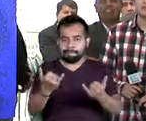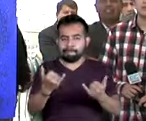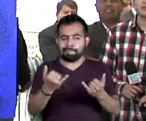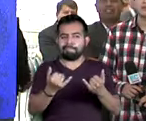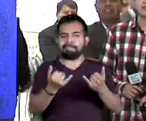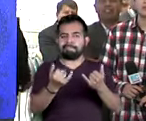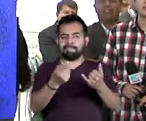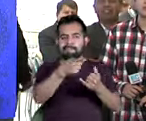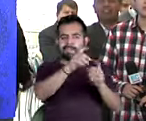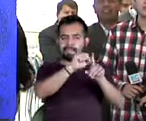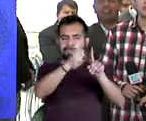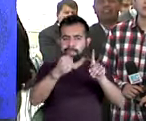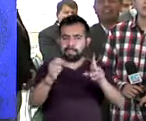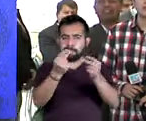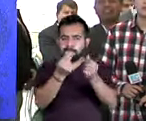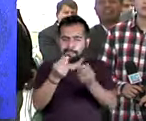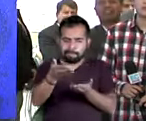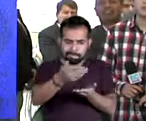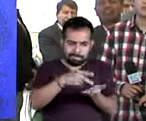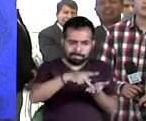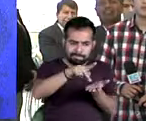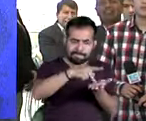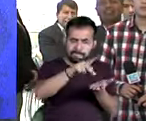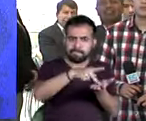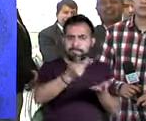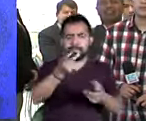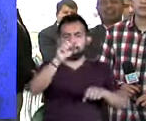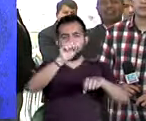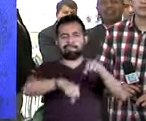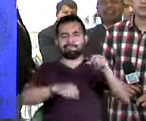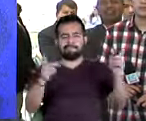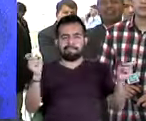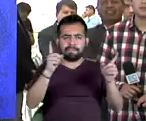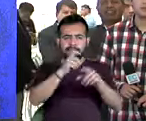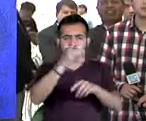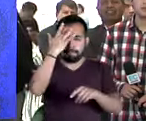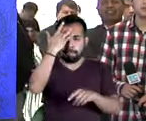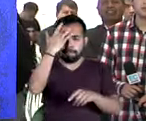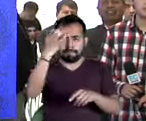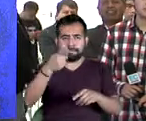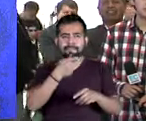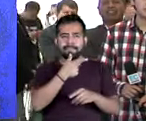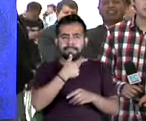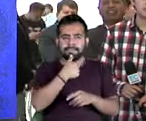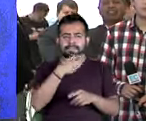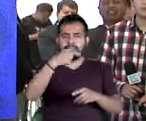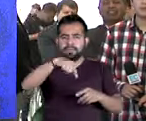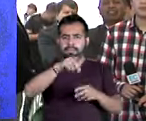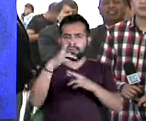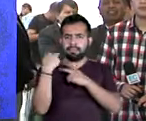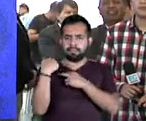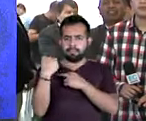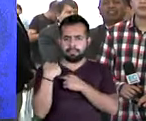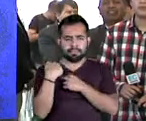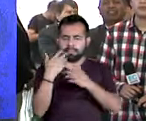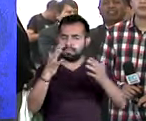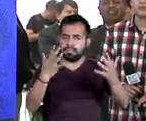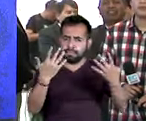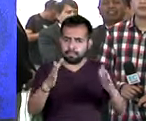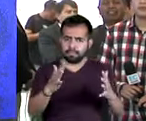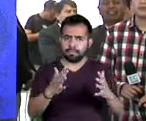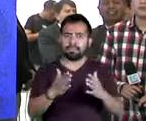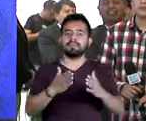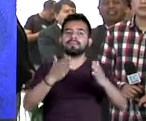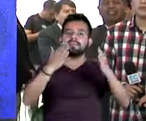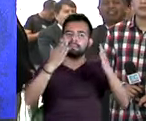una pieza que está descontextualizada de quienes construyeron el metro y quienes lo están operando. Entonces, estas irresponsabilidades